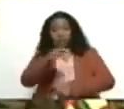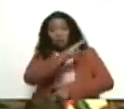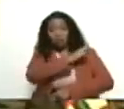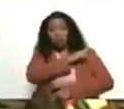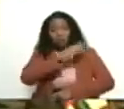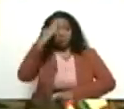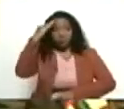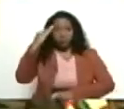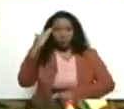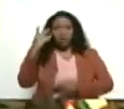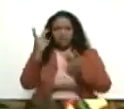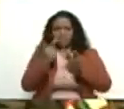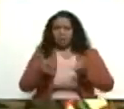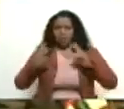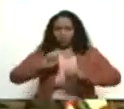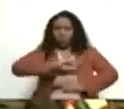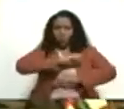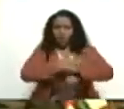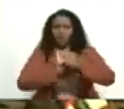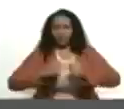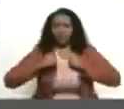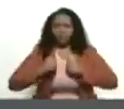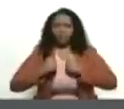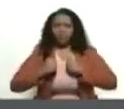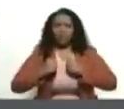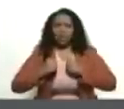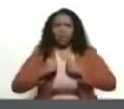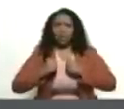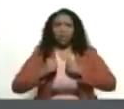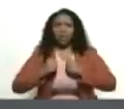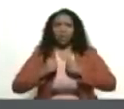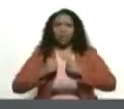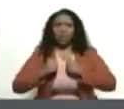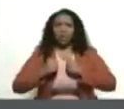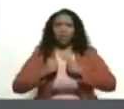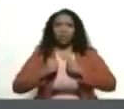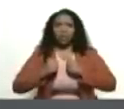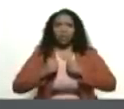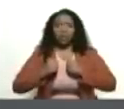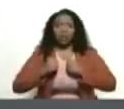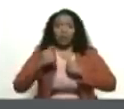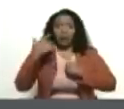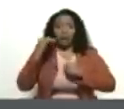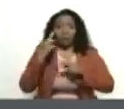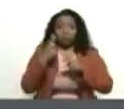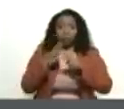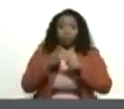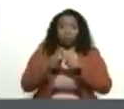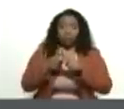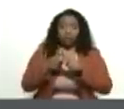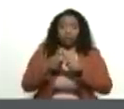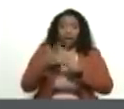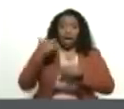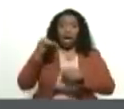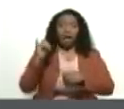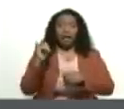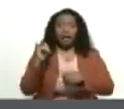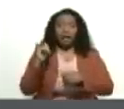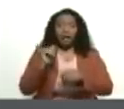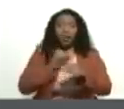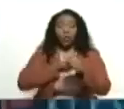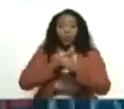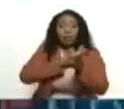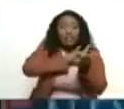valientes que sin parar mientes en el peligro que corría para recorrer el